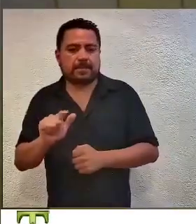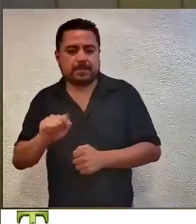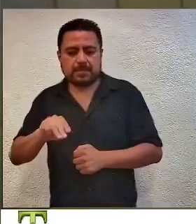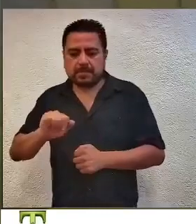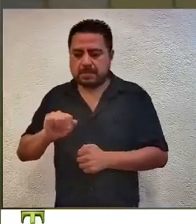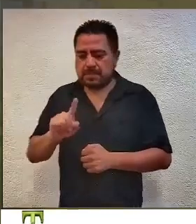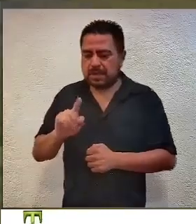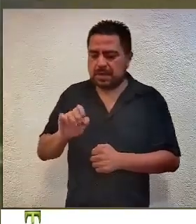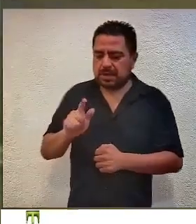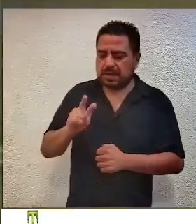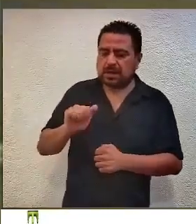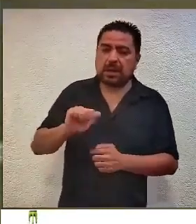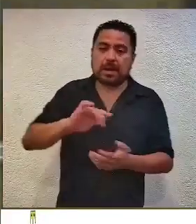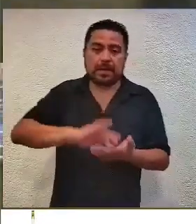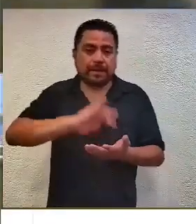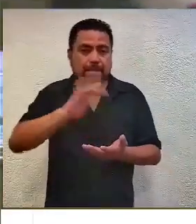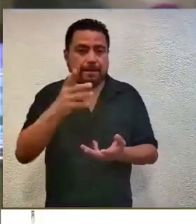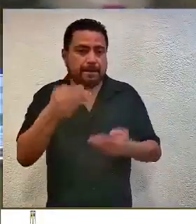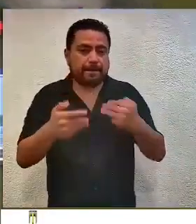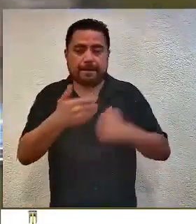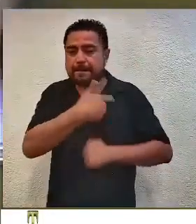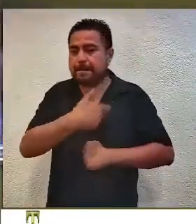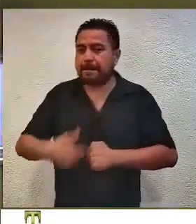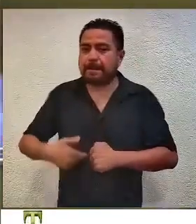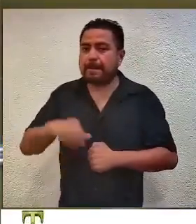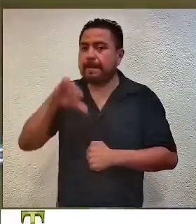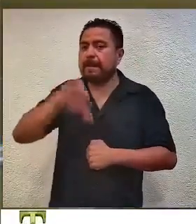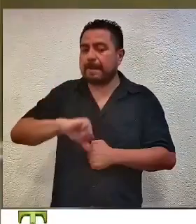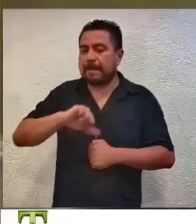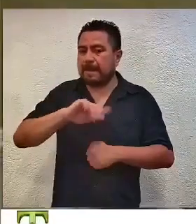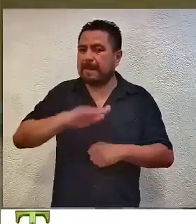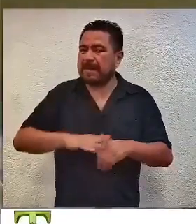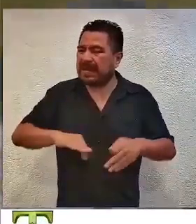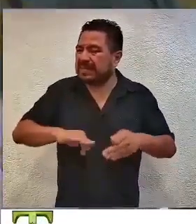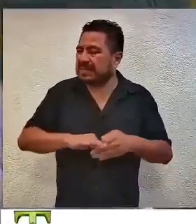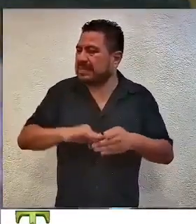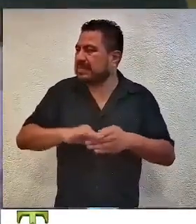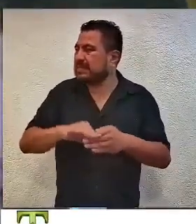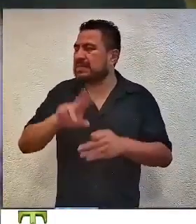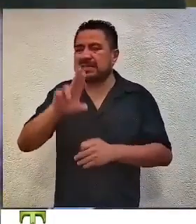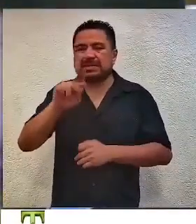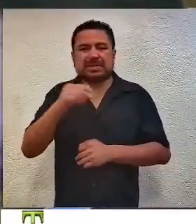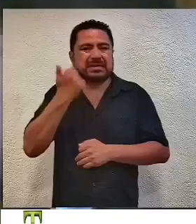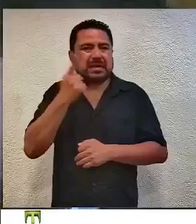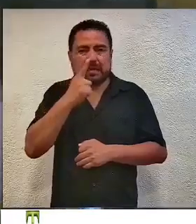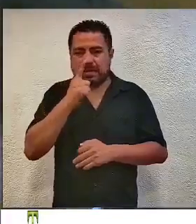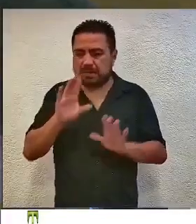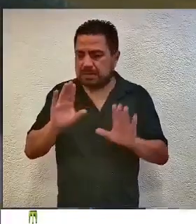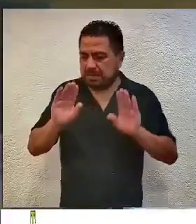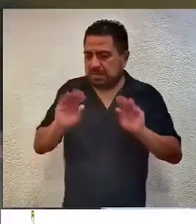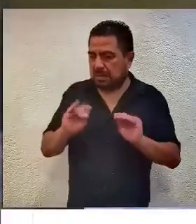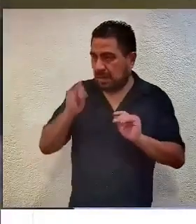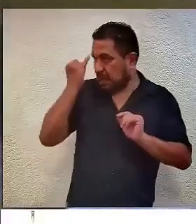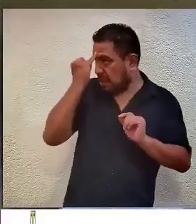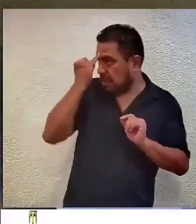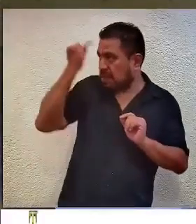Alcaraz. Gracias, magistrada presidenta. Y a riesgo de ser reiterativa, porque no quiero quedarme con alguna idea inconclusa a